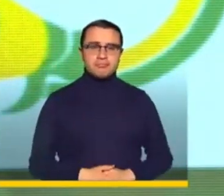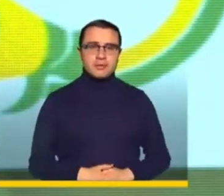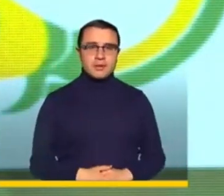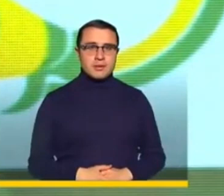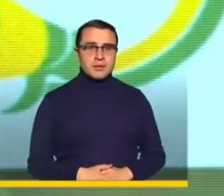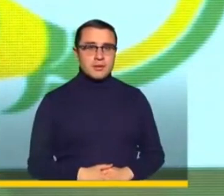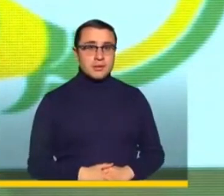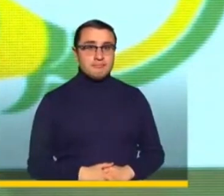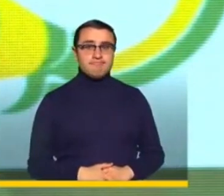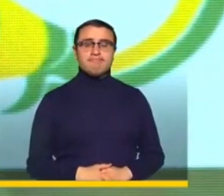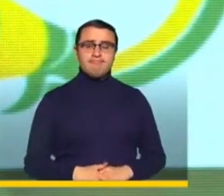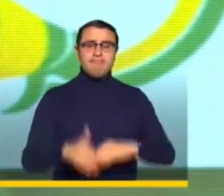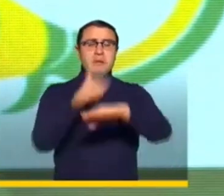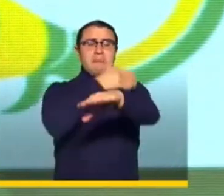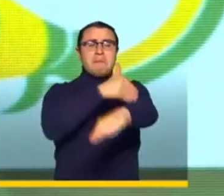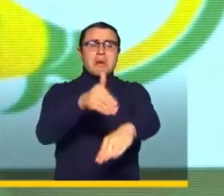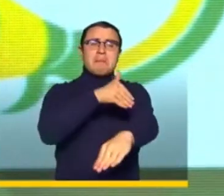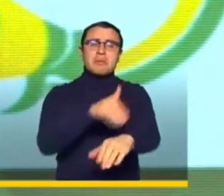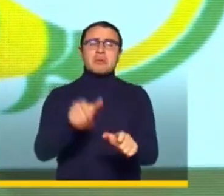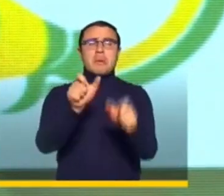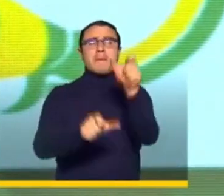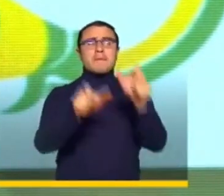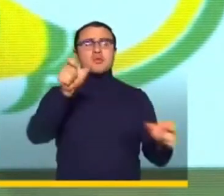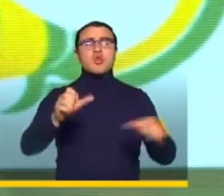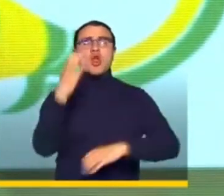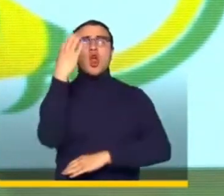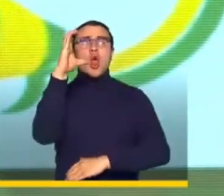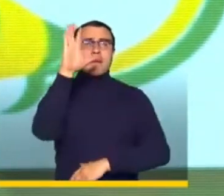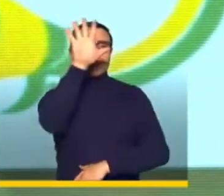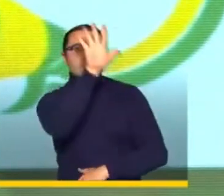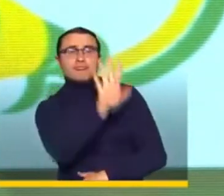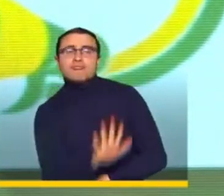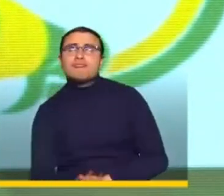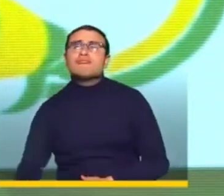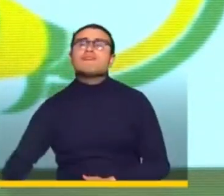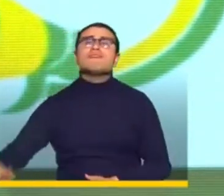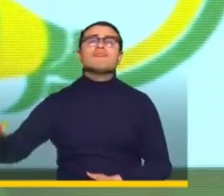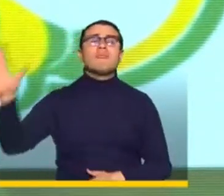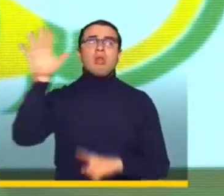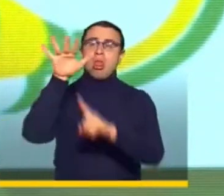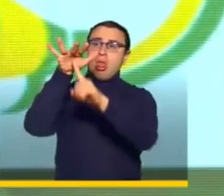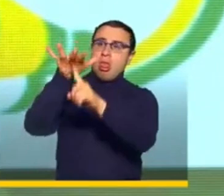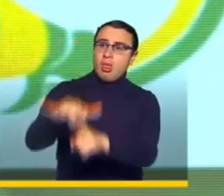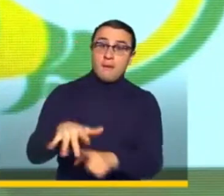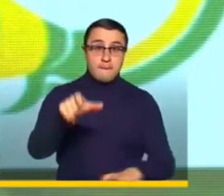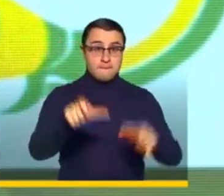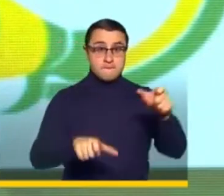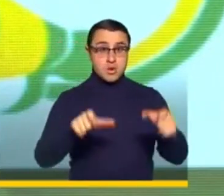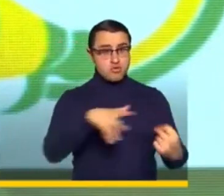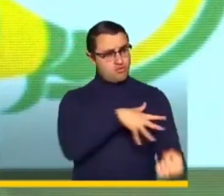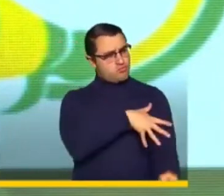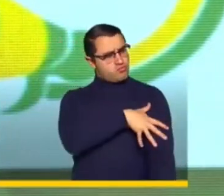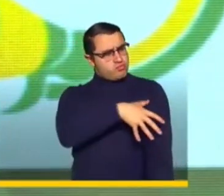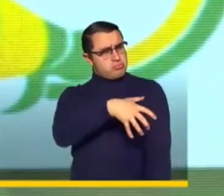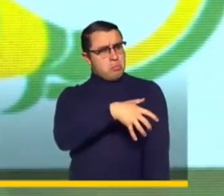Marginados han vuelto a millones de colombianos y colombianas, y en cambio gente con poder es muy poca.